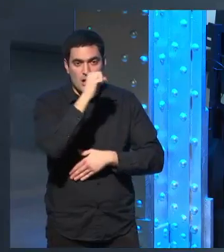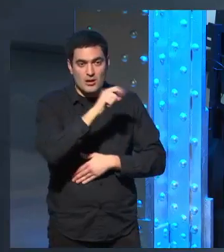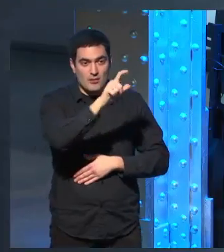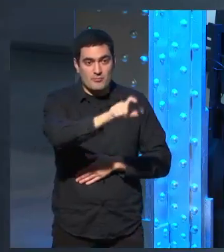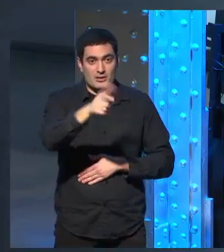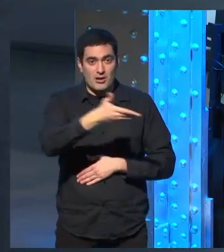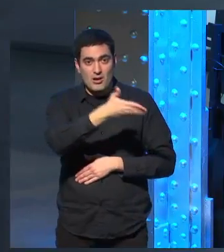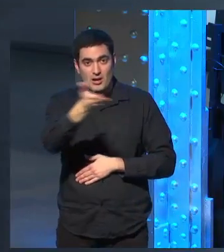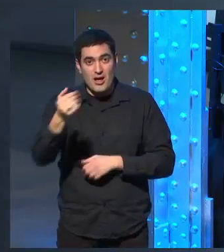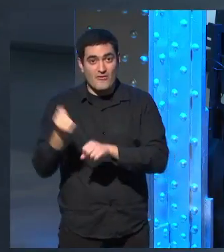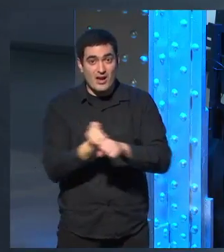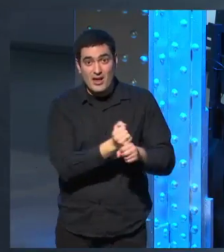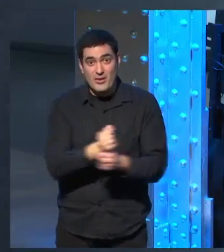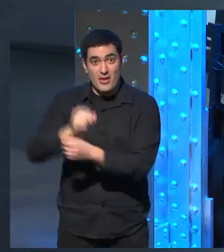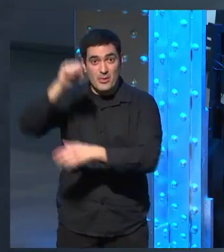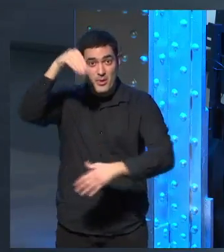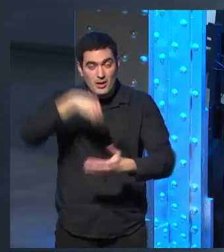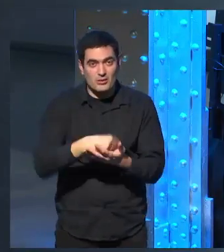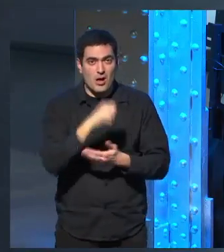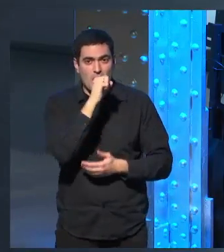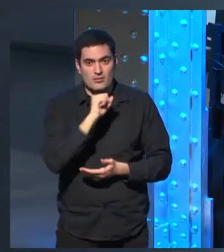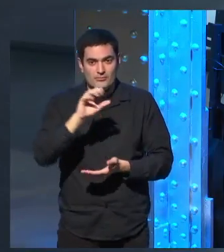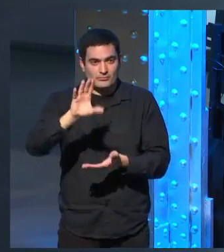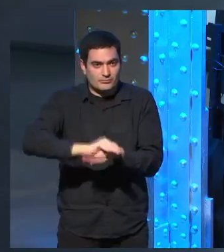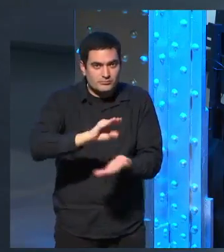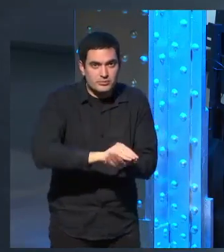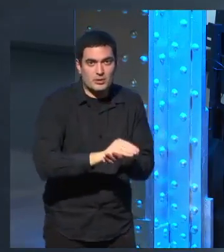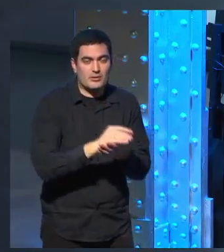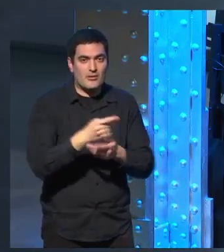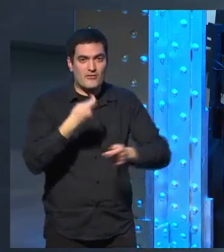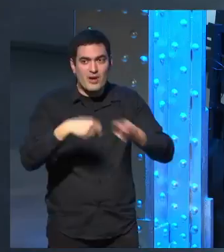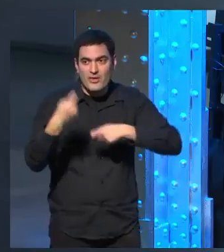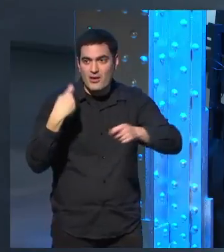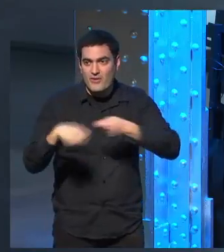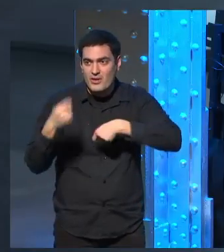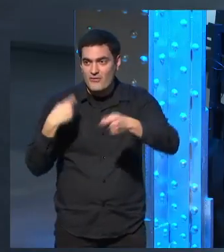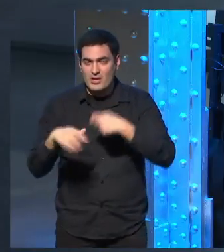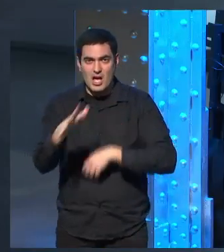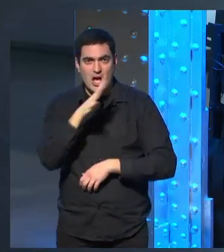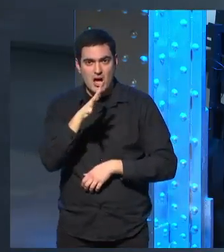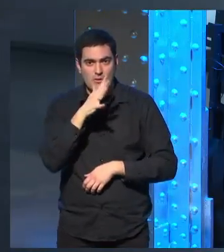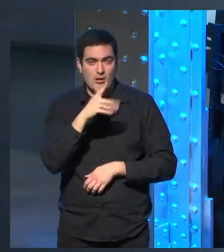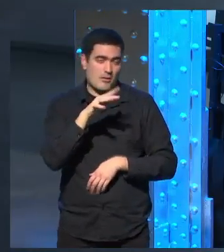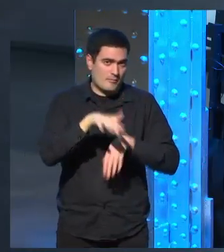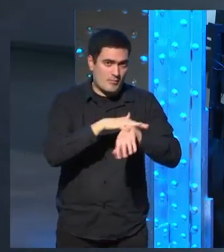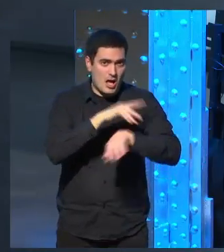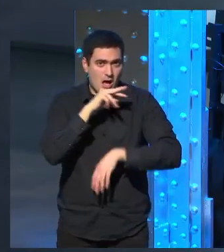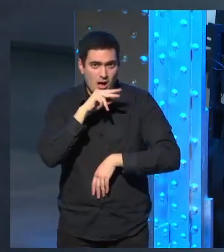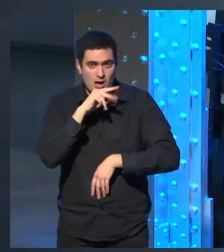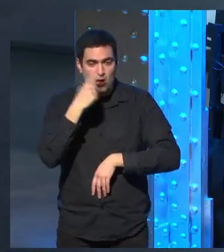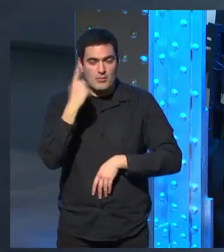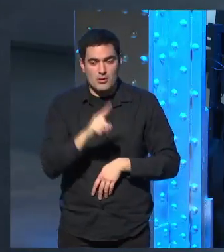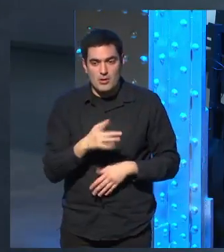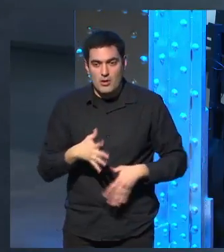la gente en Venecia, los cantos de los vendedores, el habla de las tabernas, y a partir del habla va